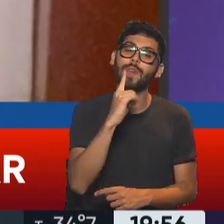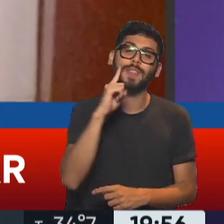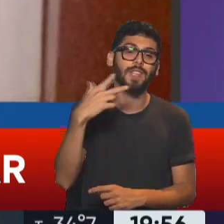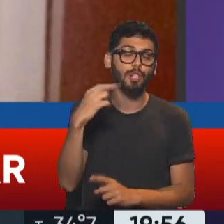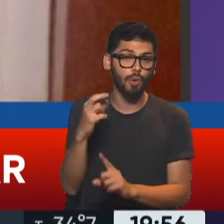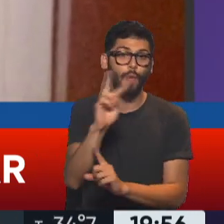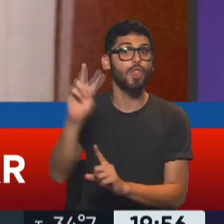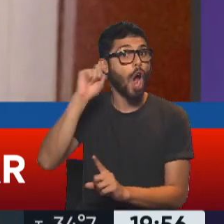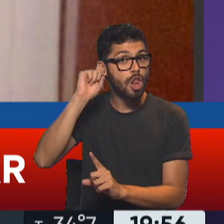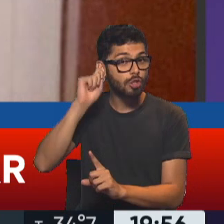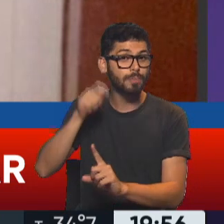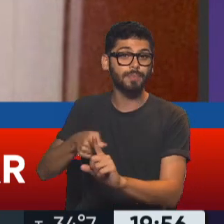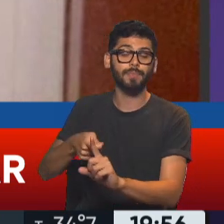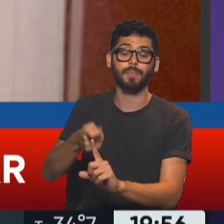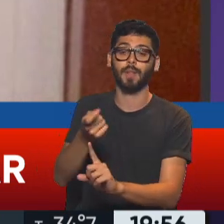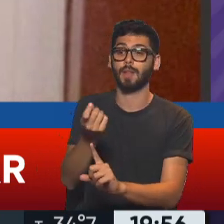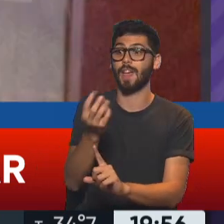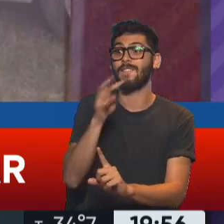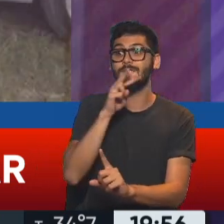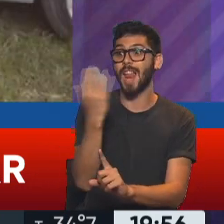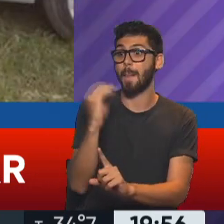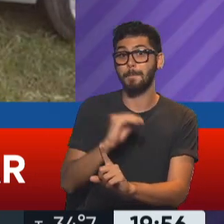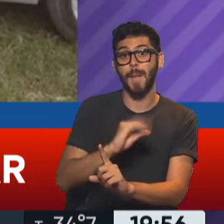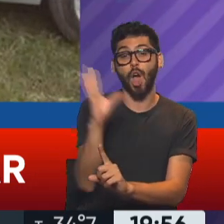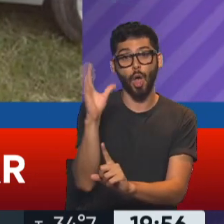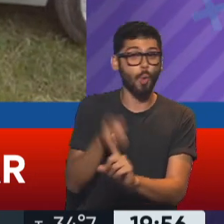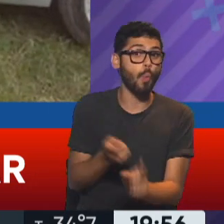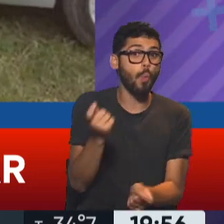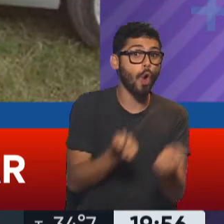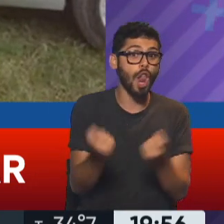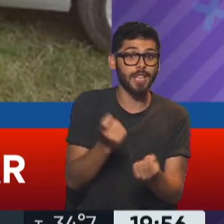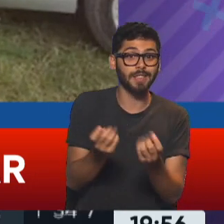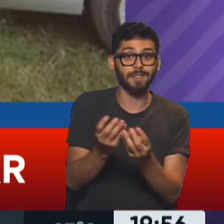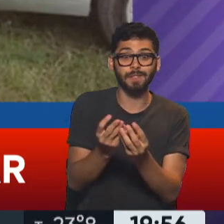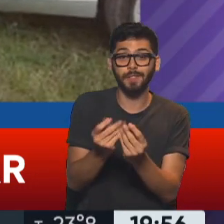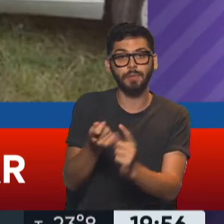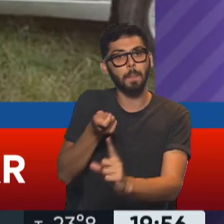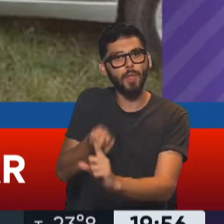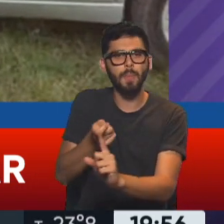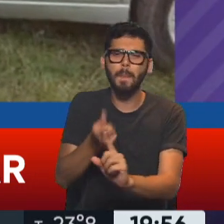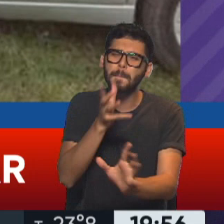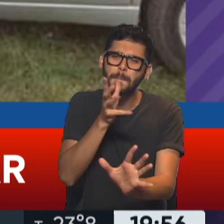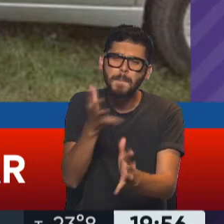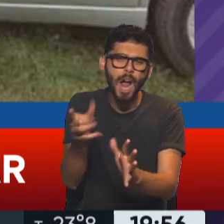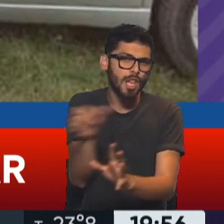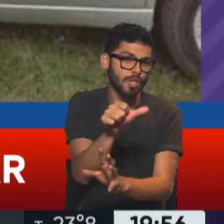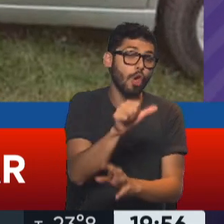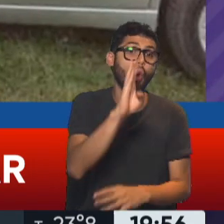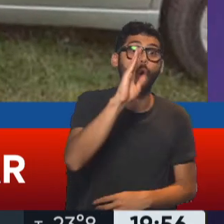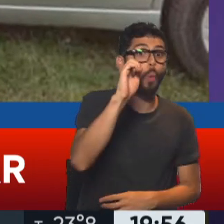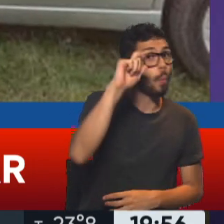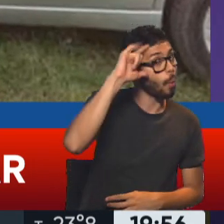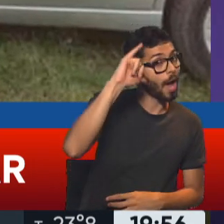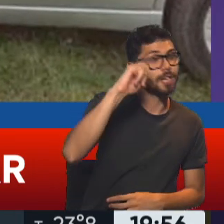que fue asesinado en la madrugada del viernes luego de salir de un boliche. Similar el caso al de Fernando Báez